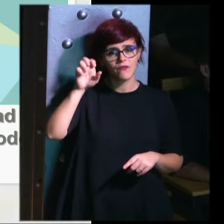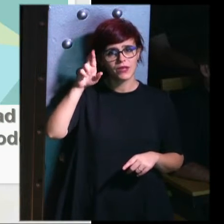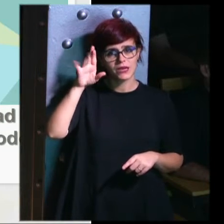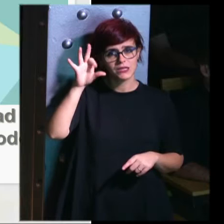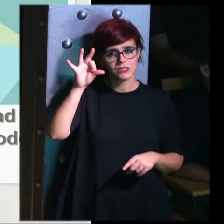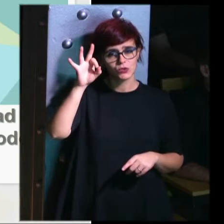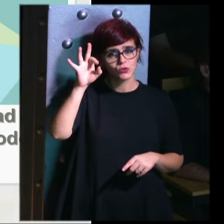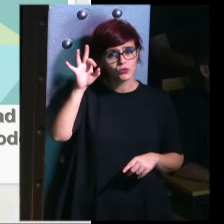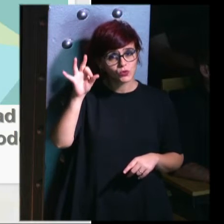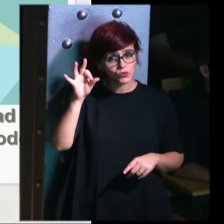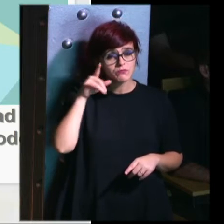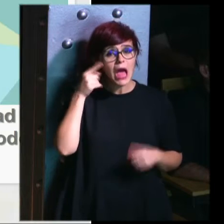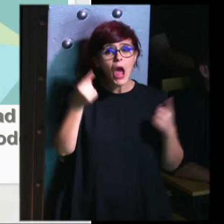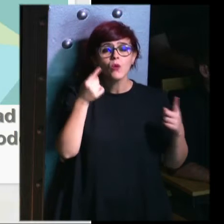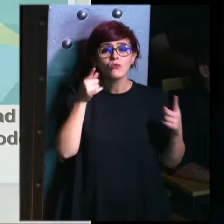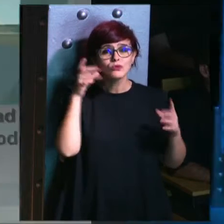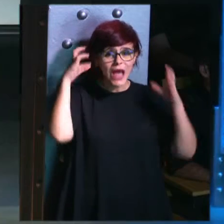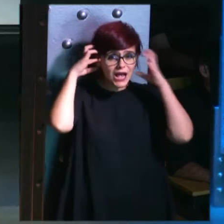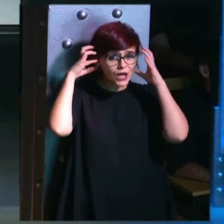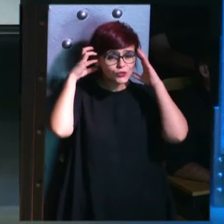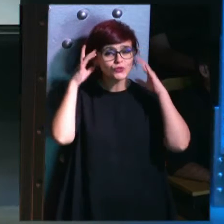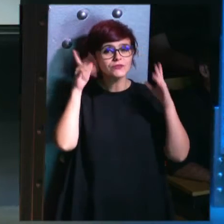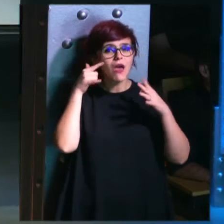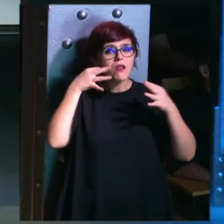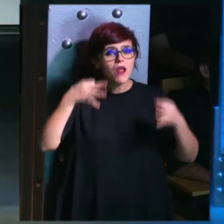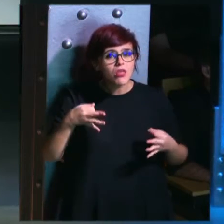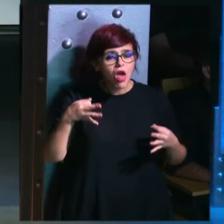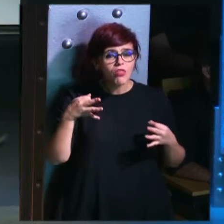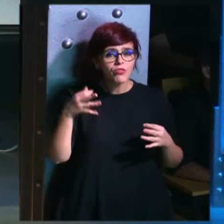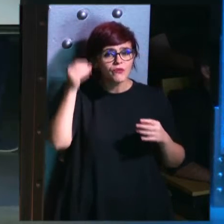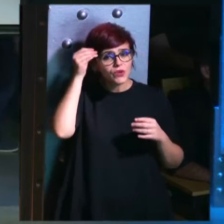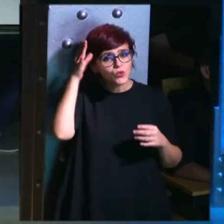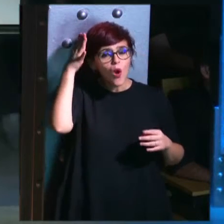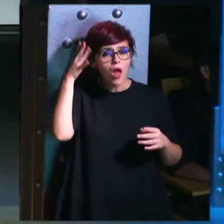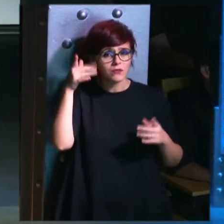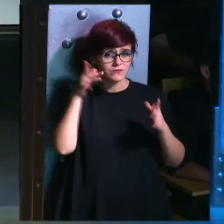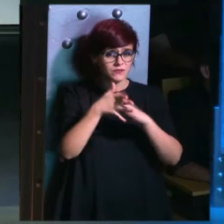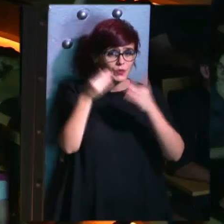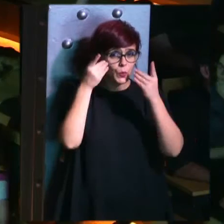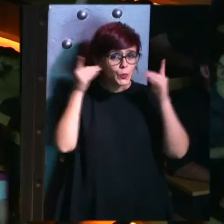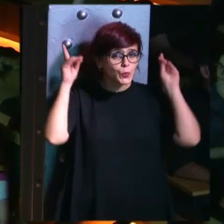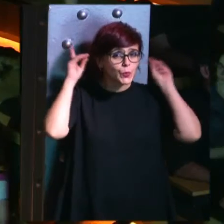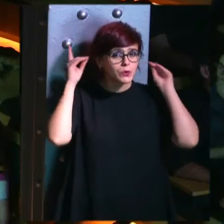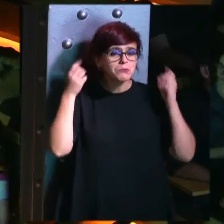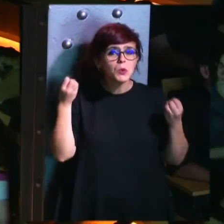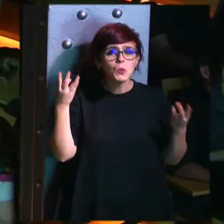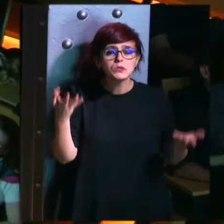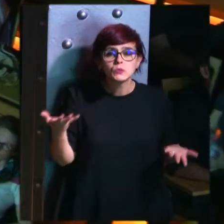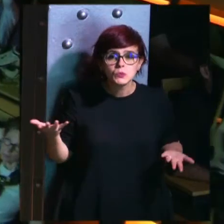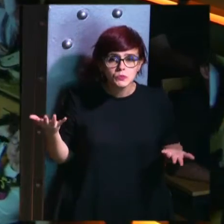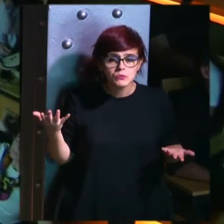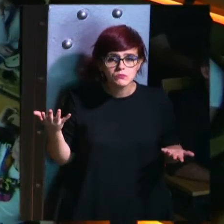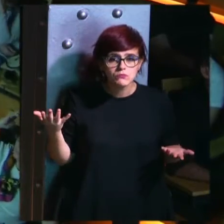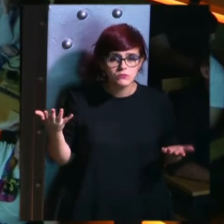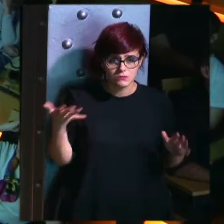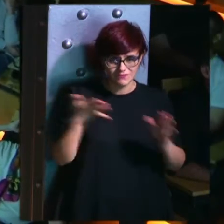alguien, ¿quién ha probado aquí cascos de realidad virtual o se ha sumergido en mundos virtuales? Que levante la mano, a ver, que os vea, bueno, hay bastantes. O sea,